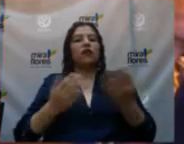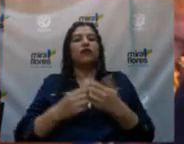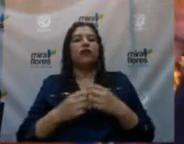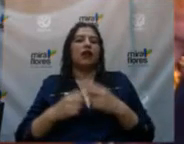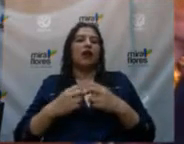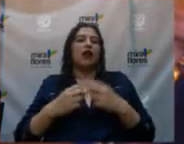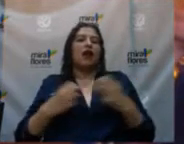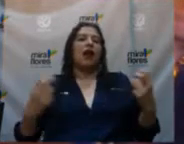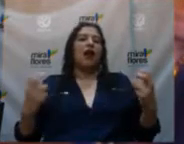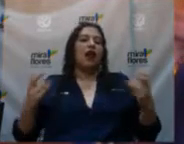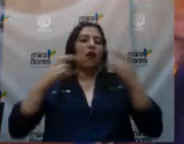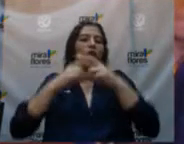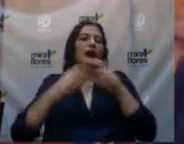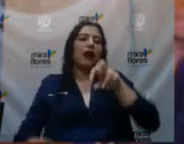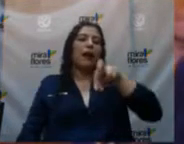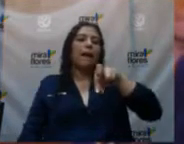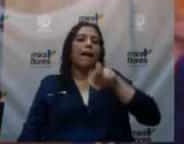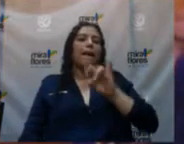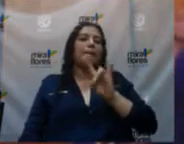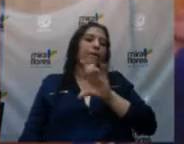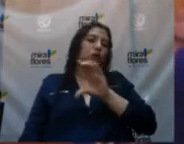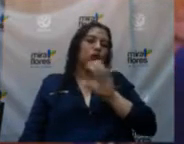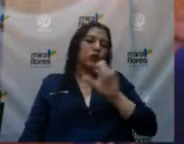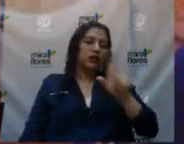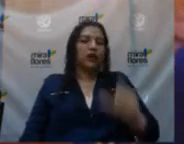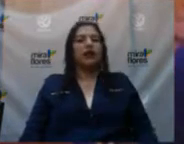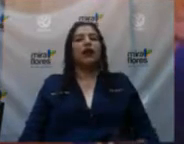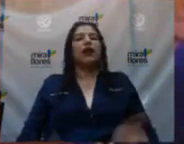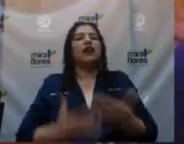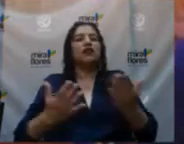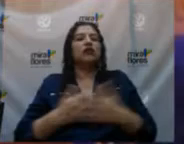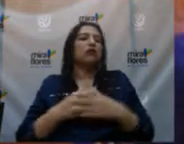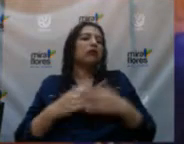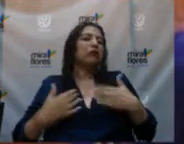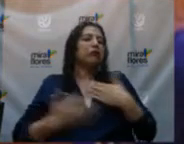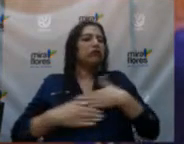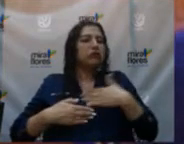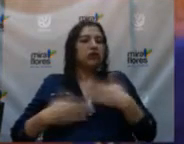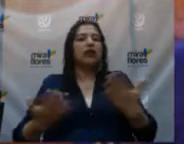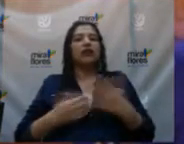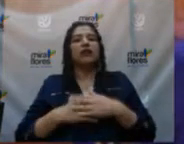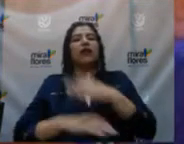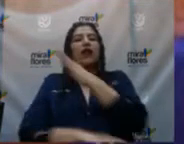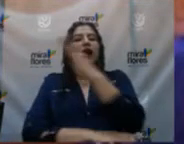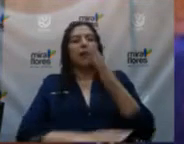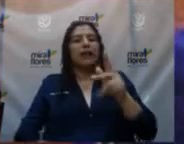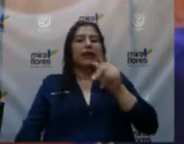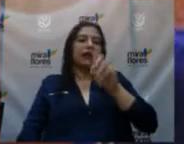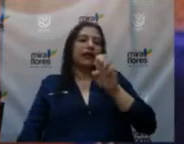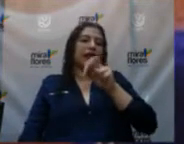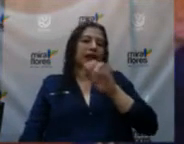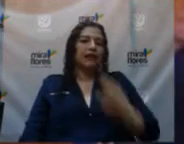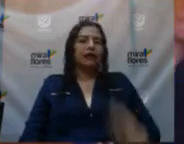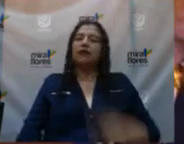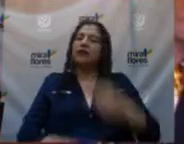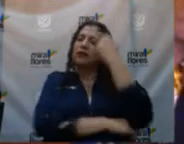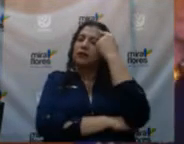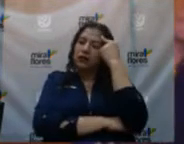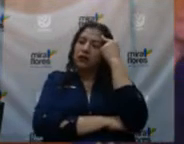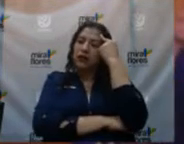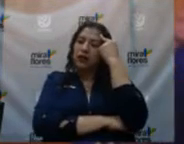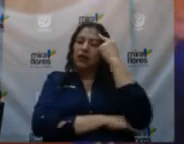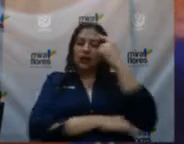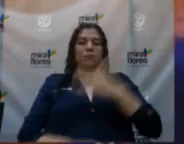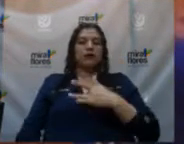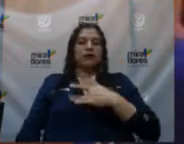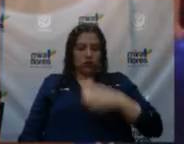Pucllana. Y cuando queríamos salir a pasear así, al querido Parque Kennedy. Es en ese momento que me doy cuenta qué